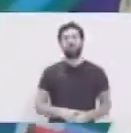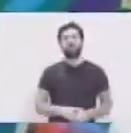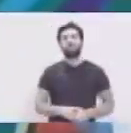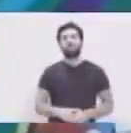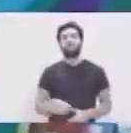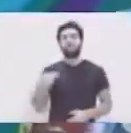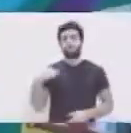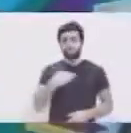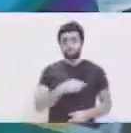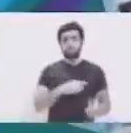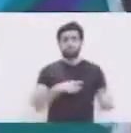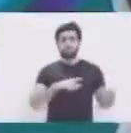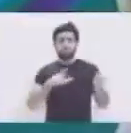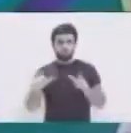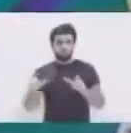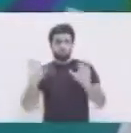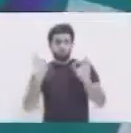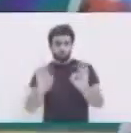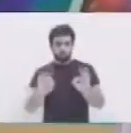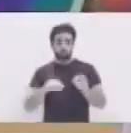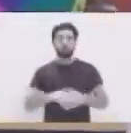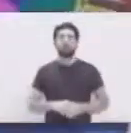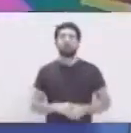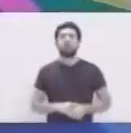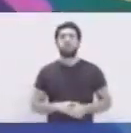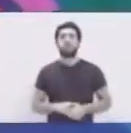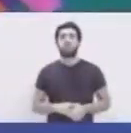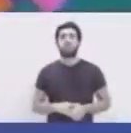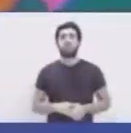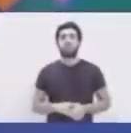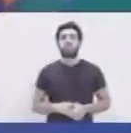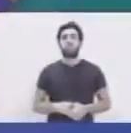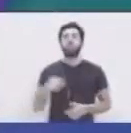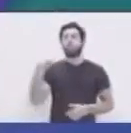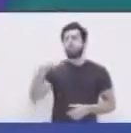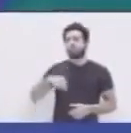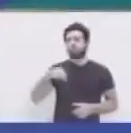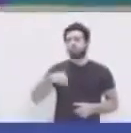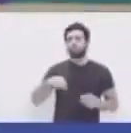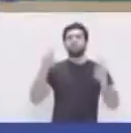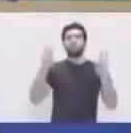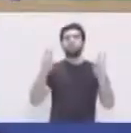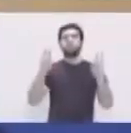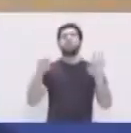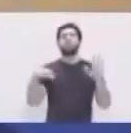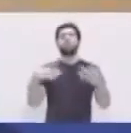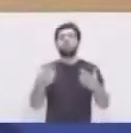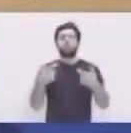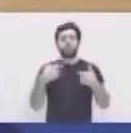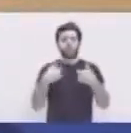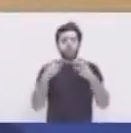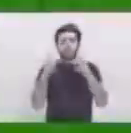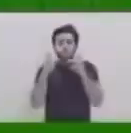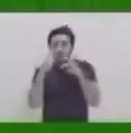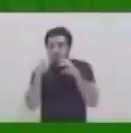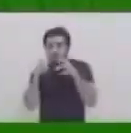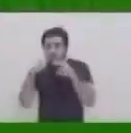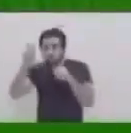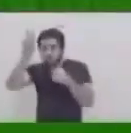Y vamos a empezar, ¿sí? Sí, comencemos. Bueno, la fábula de Esopo se llama La cigarra y la